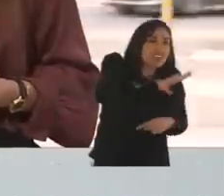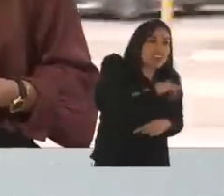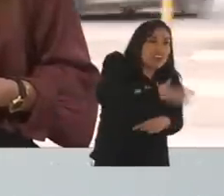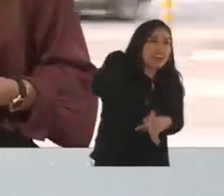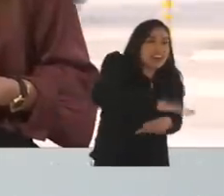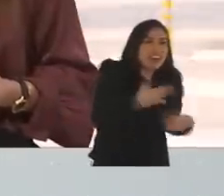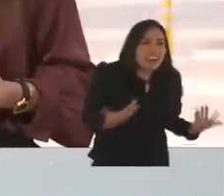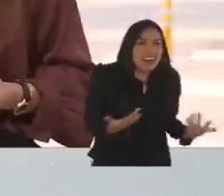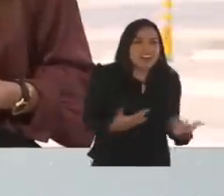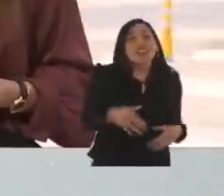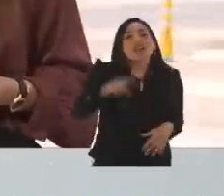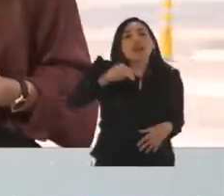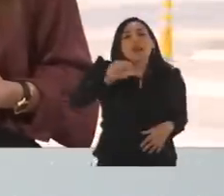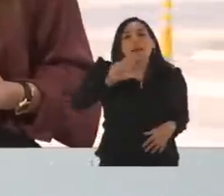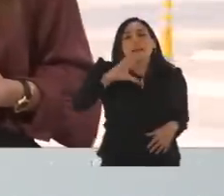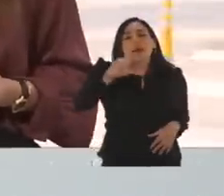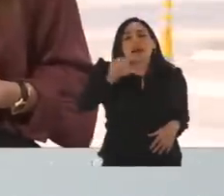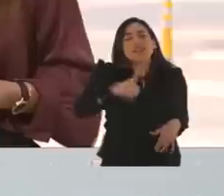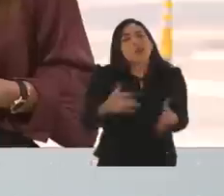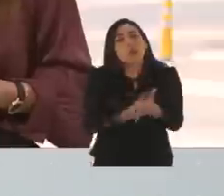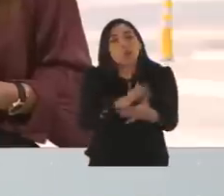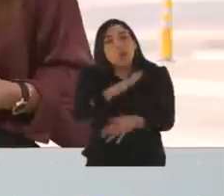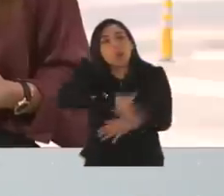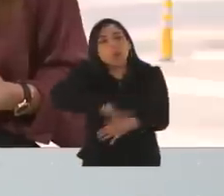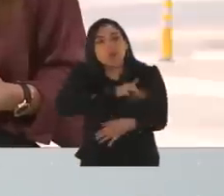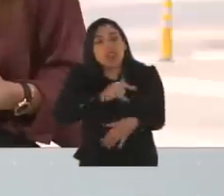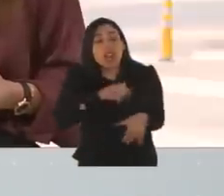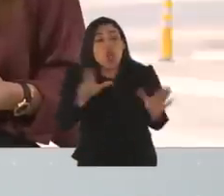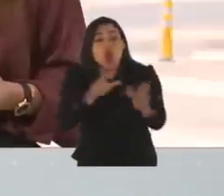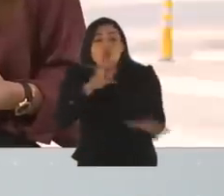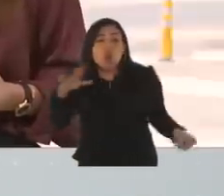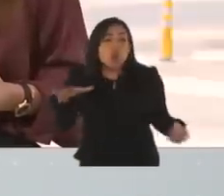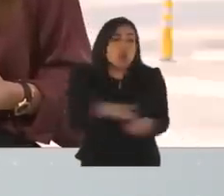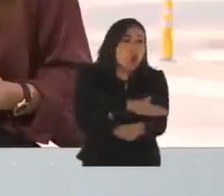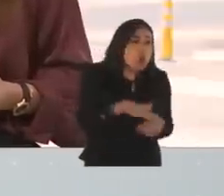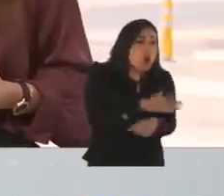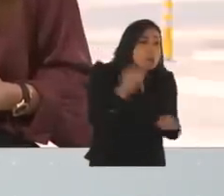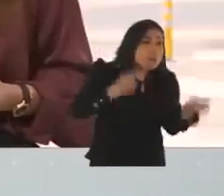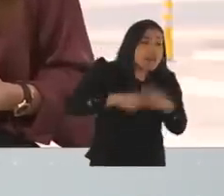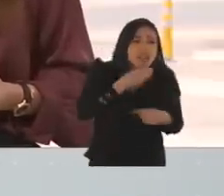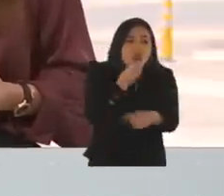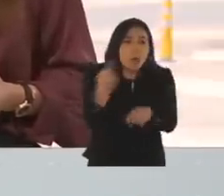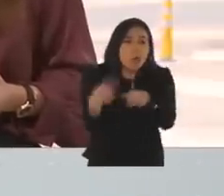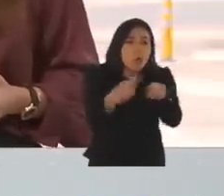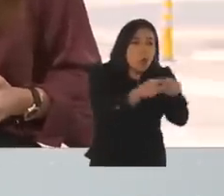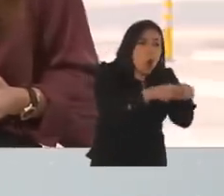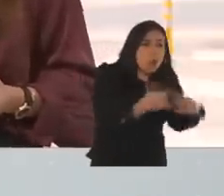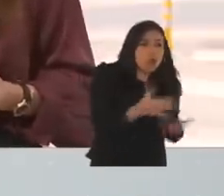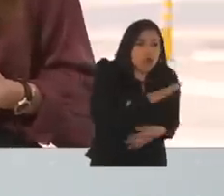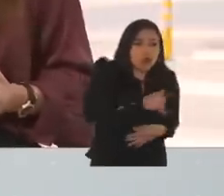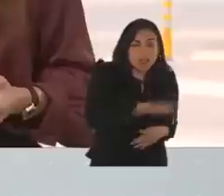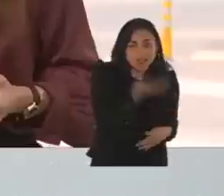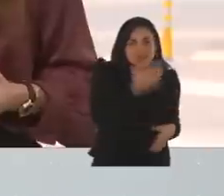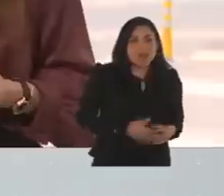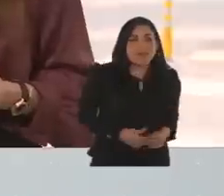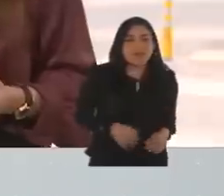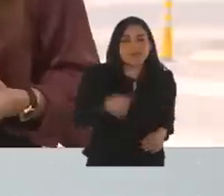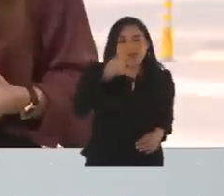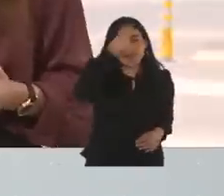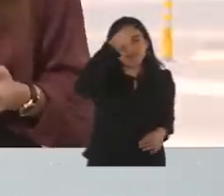del Valle. Bueno, Marcela, ¿cómo va todo por allá? Me imagino que están llenos los hoteles y disparada la venta de comida típica y todo esto en la capital del Valle, ¿no?